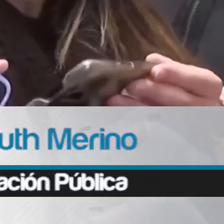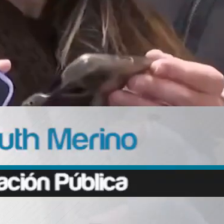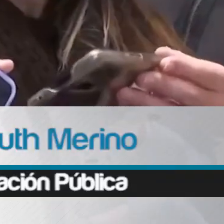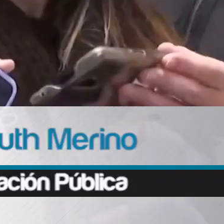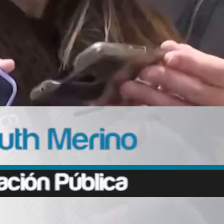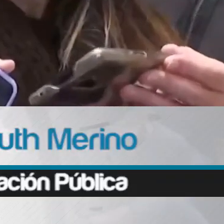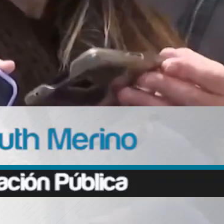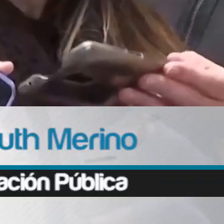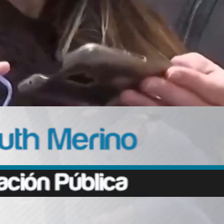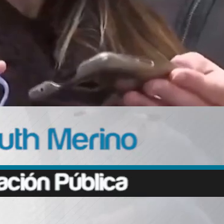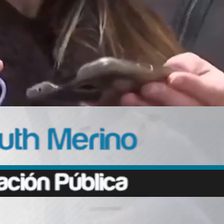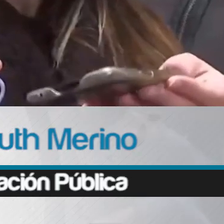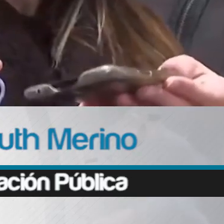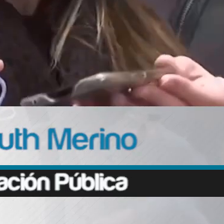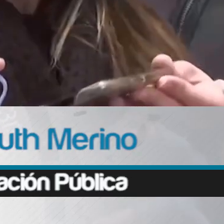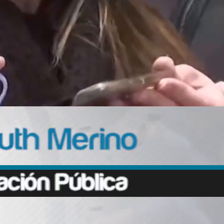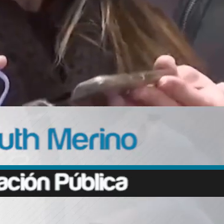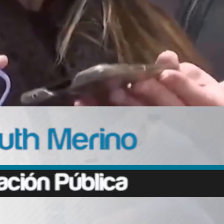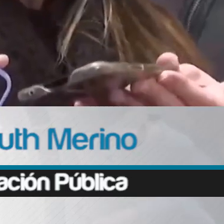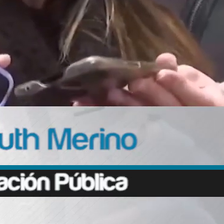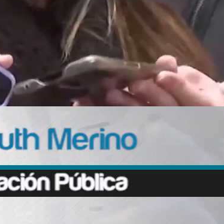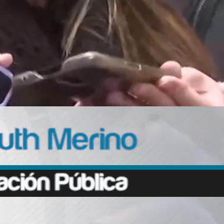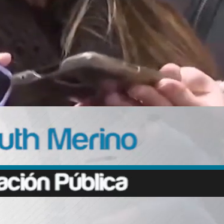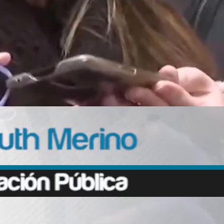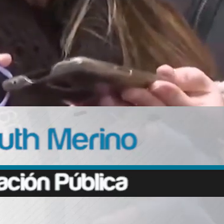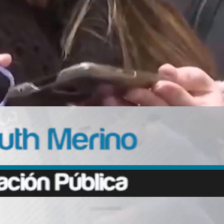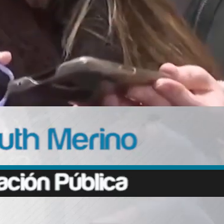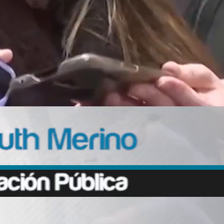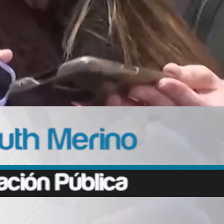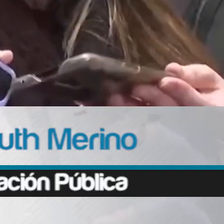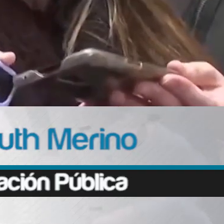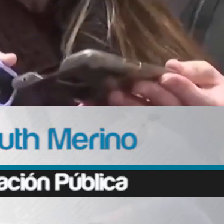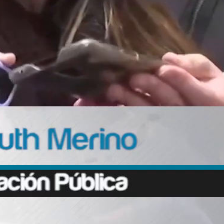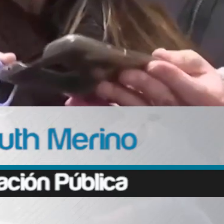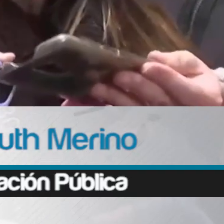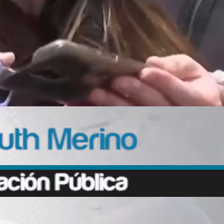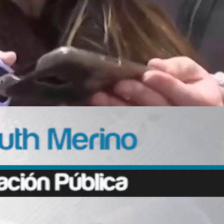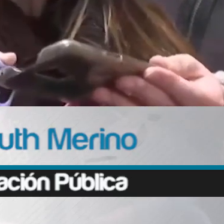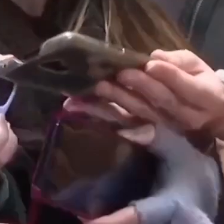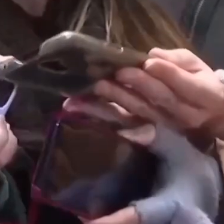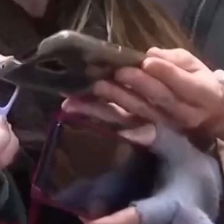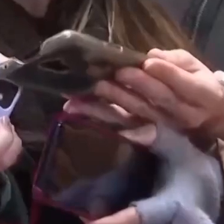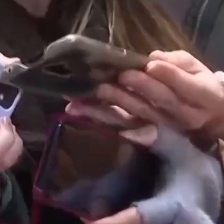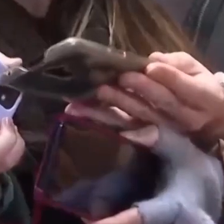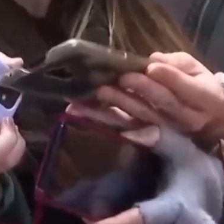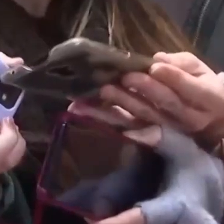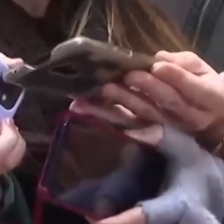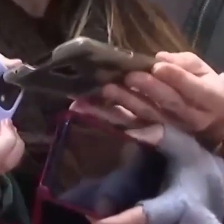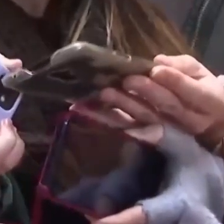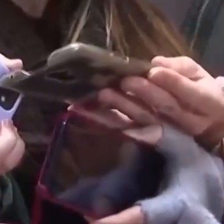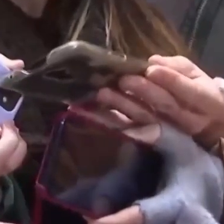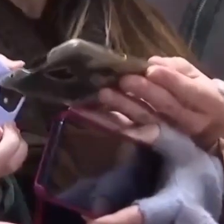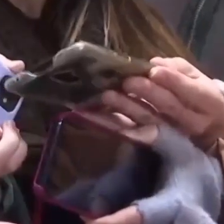y desde este gobierno vamos a a ser totalmente claros entes y y Bueno